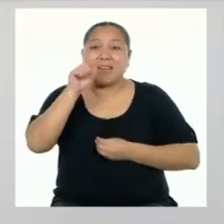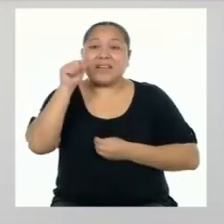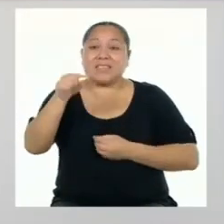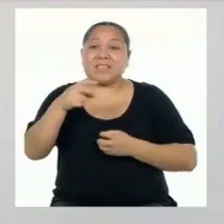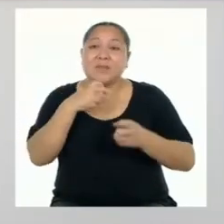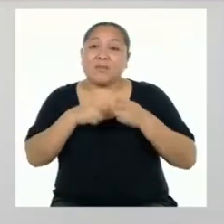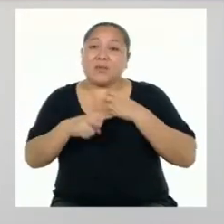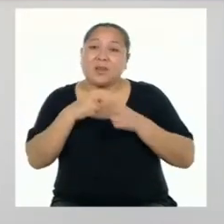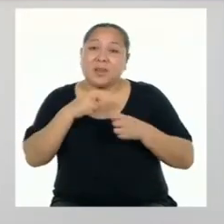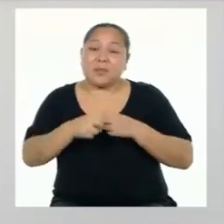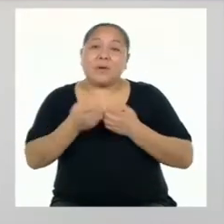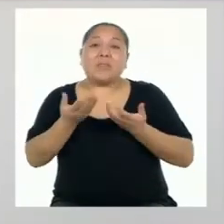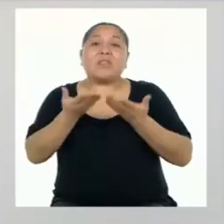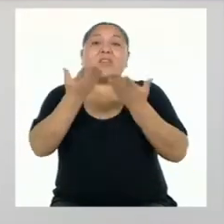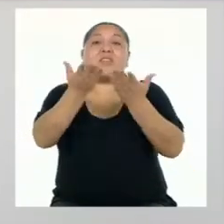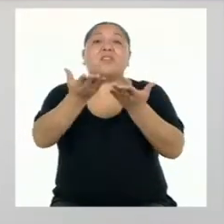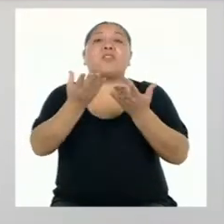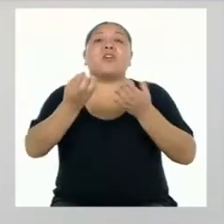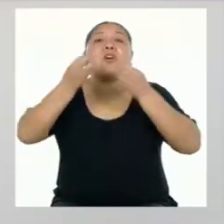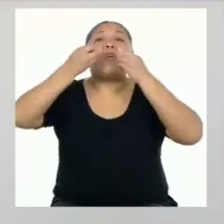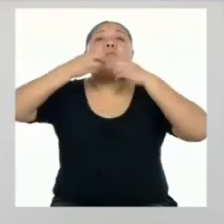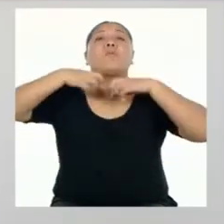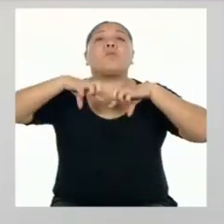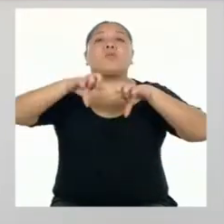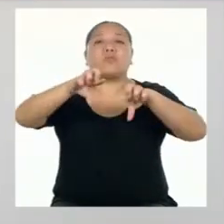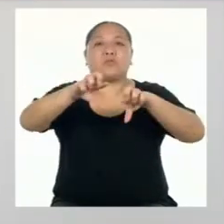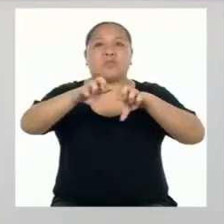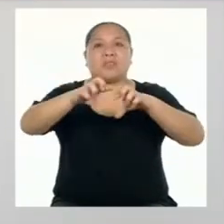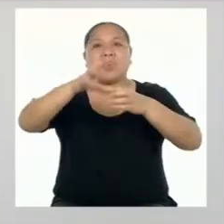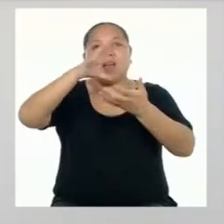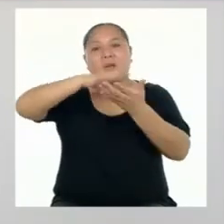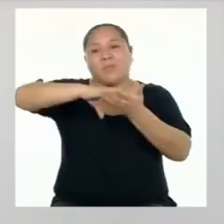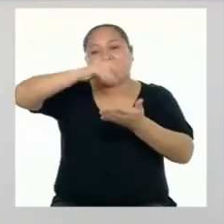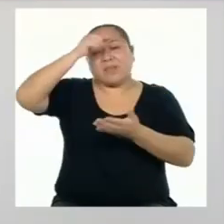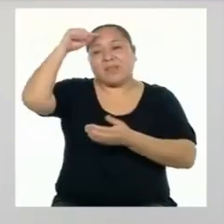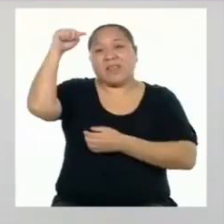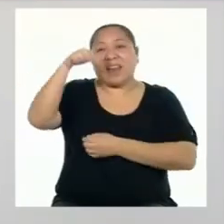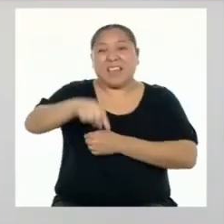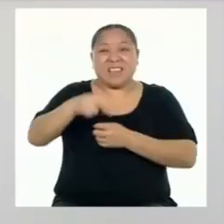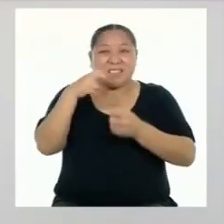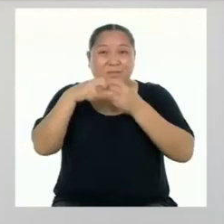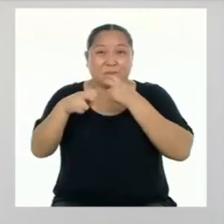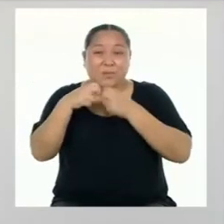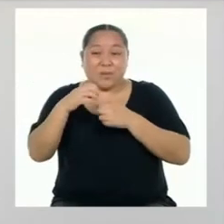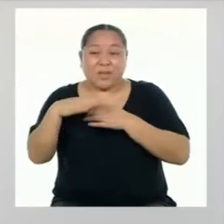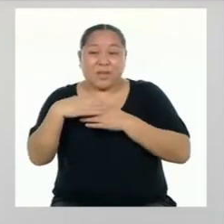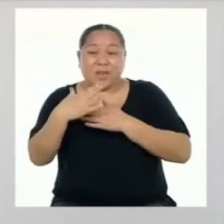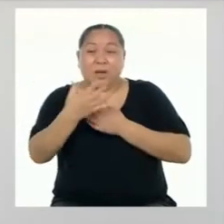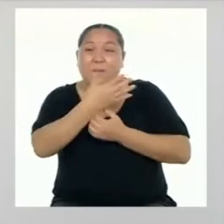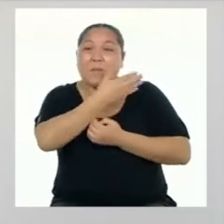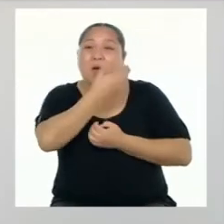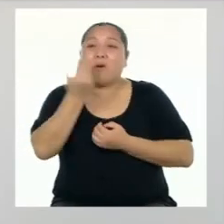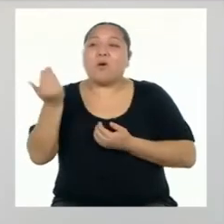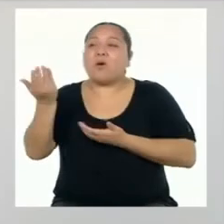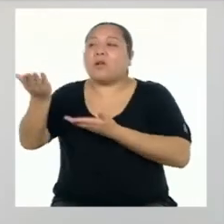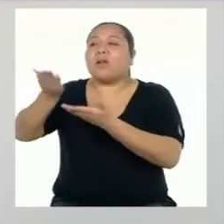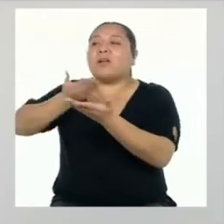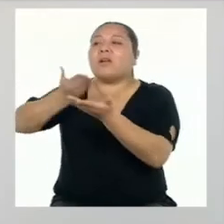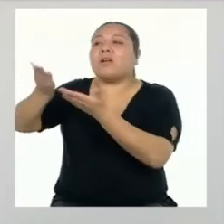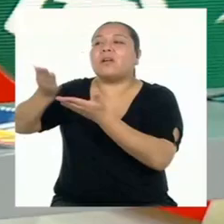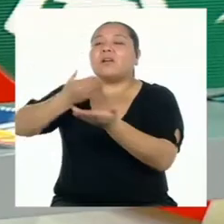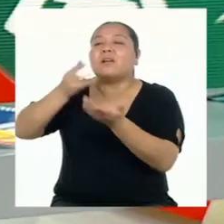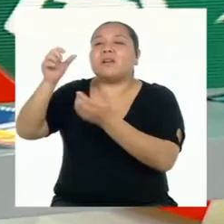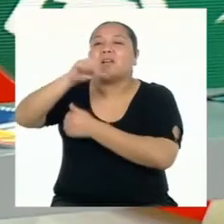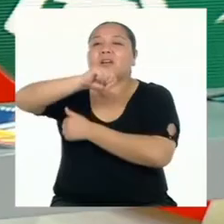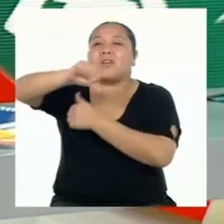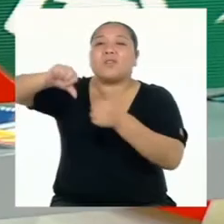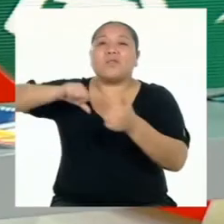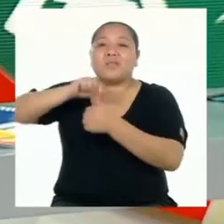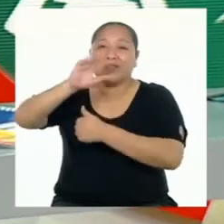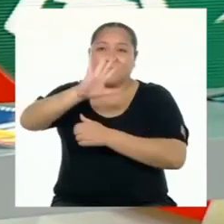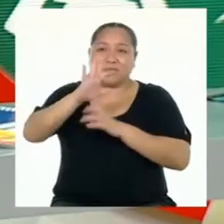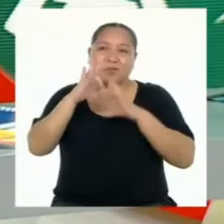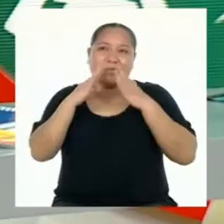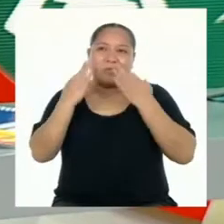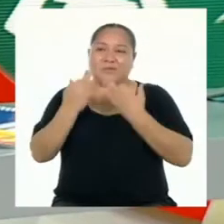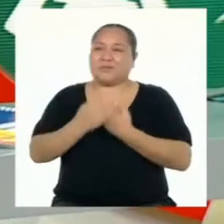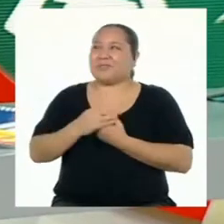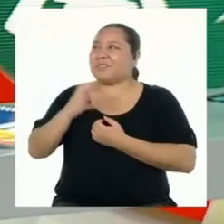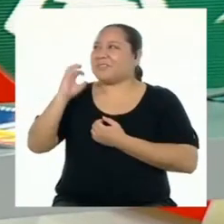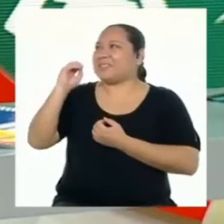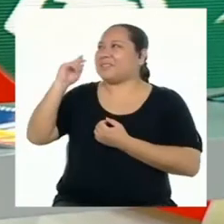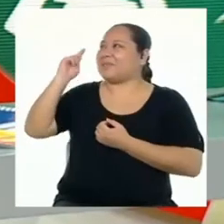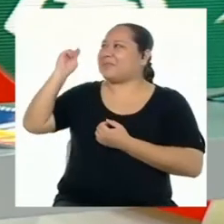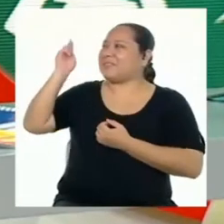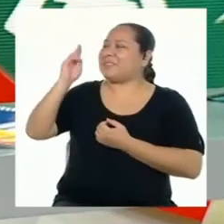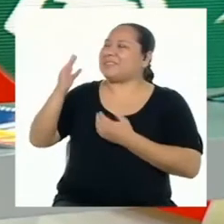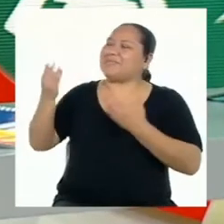te dio la oportunidad de aprender de esa situación para mejorar la convivencia con tu familia. Bueno, profesora, de